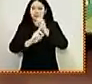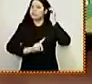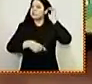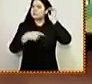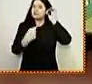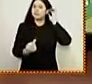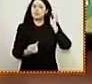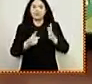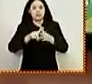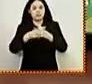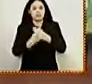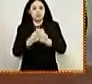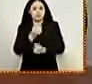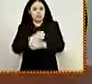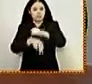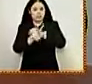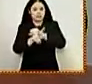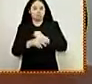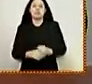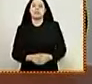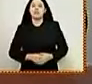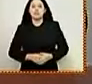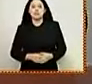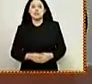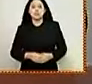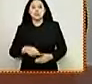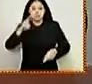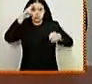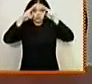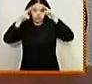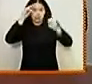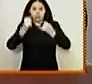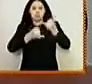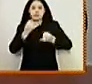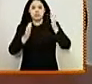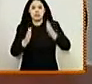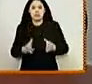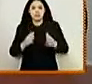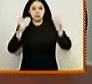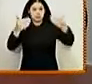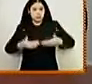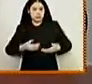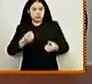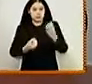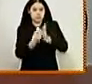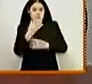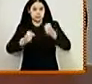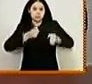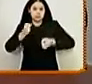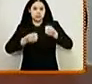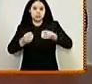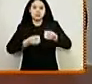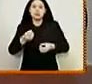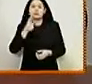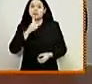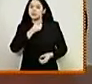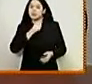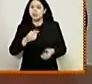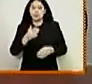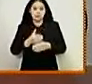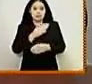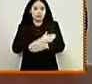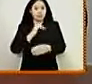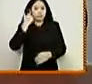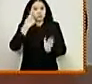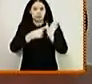Pero damos inicio con Pega 3. Hola jugadores, bienvenidos a un nuevo emocionante sorteo de Loto. Pero antes quiero